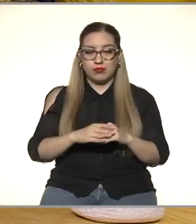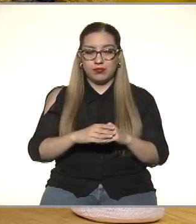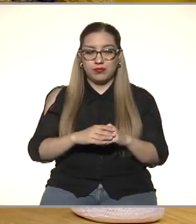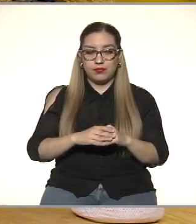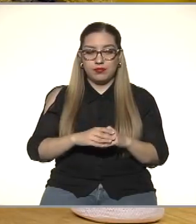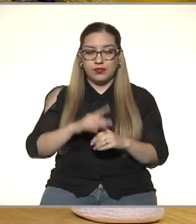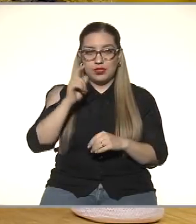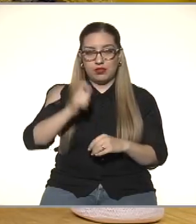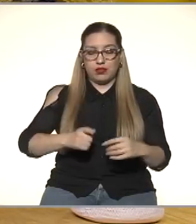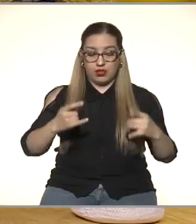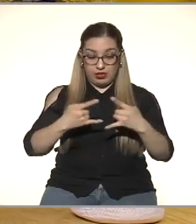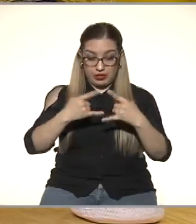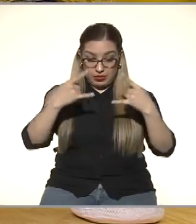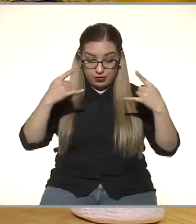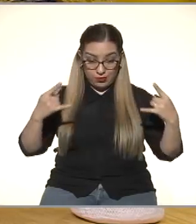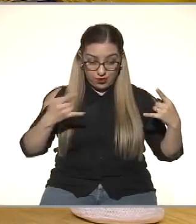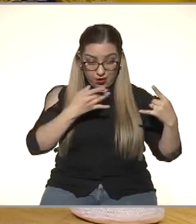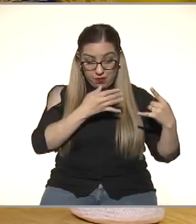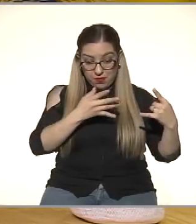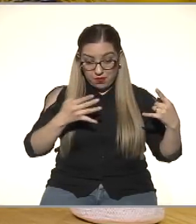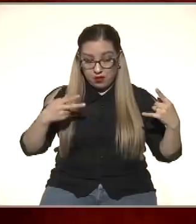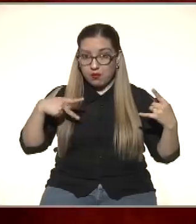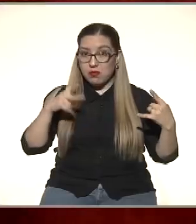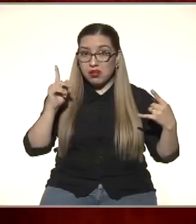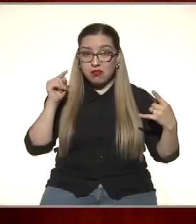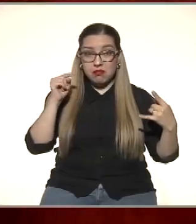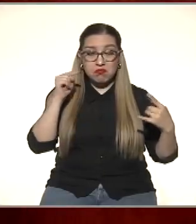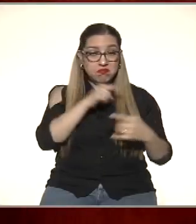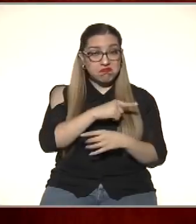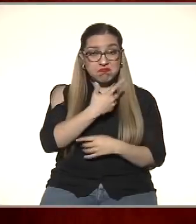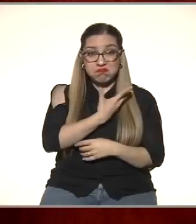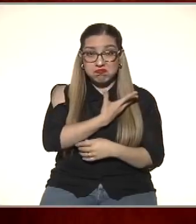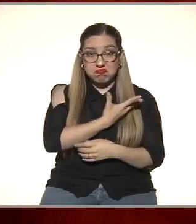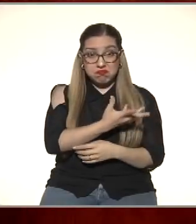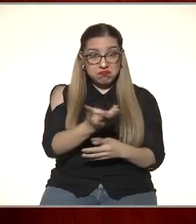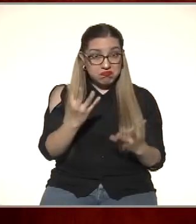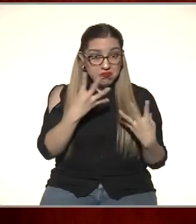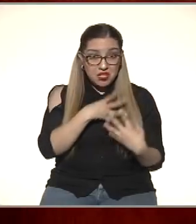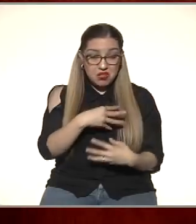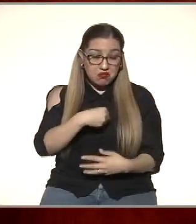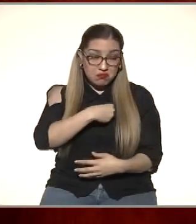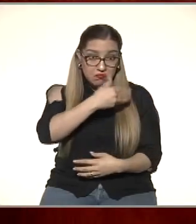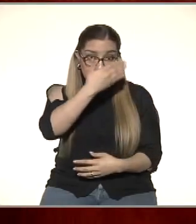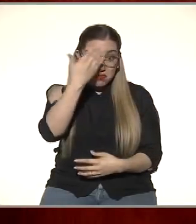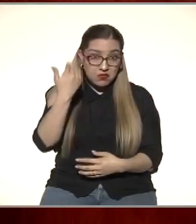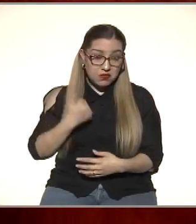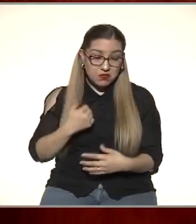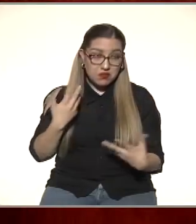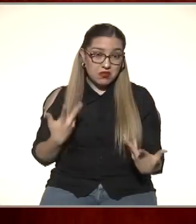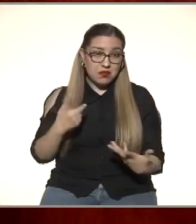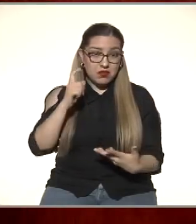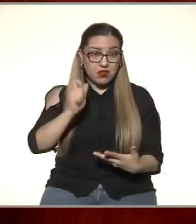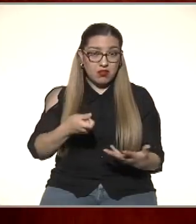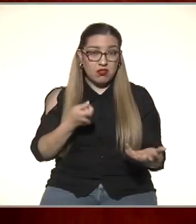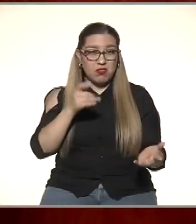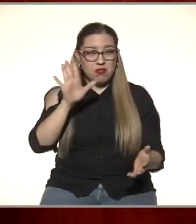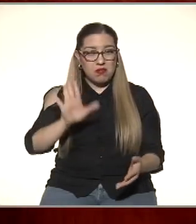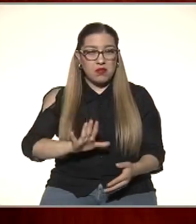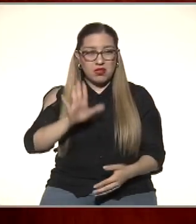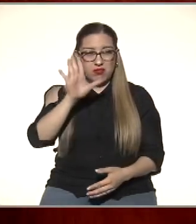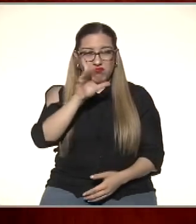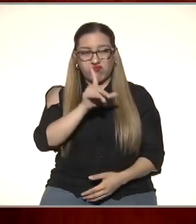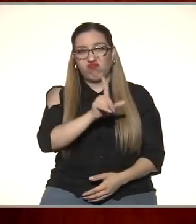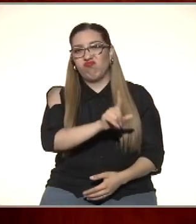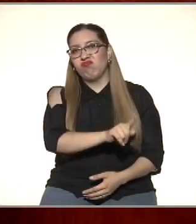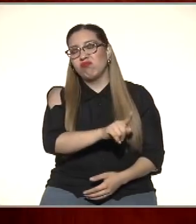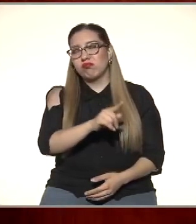sabe. ¿No? Cuando esto ocurre, pues ahora son varios los que no lo saben. ¿Sí? Y entonces esa exclusión, la secrecía, es